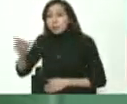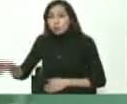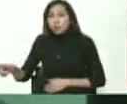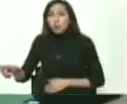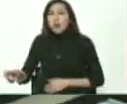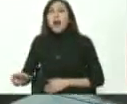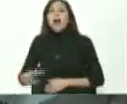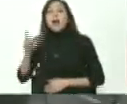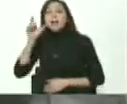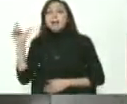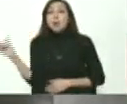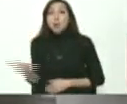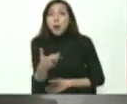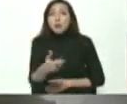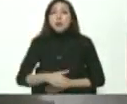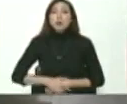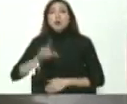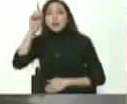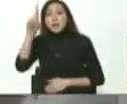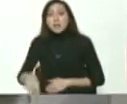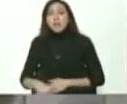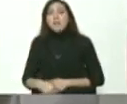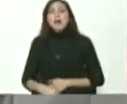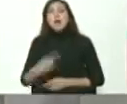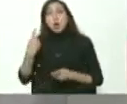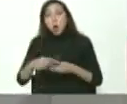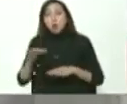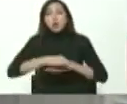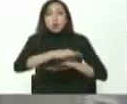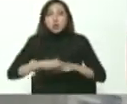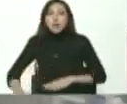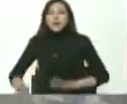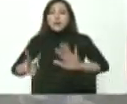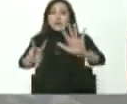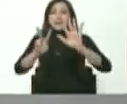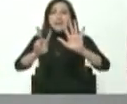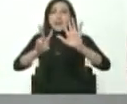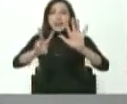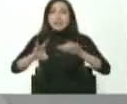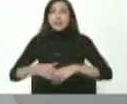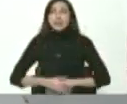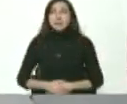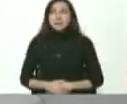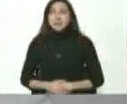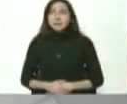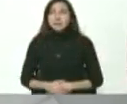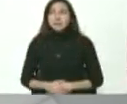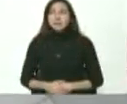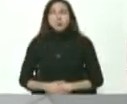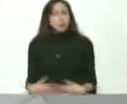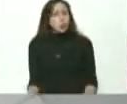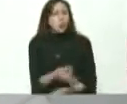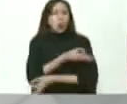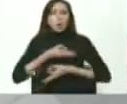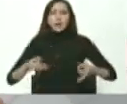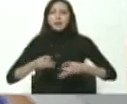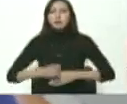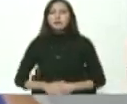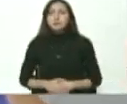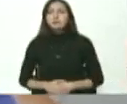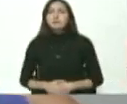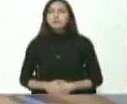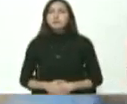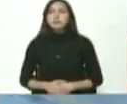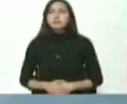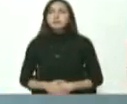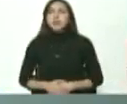Valle de la Papa, sino la población de 7 municipios aledaños a este municipio. Correcto. Correcto. Este es uno de los